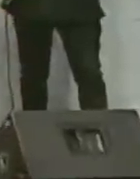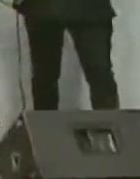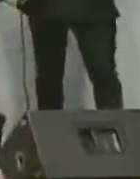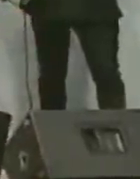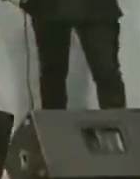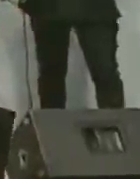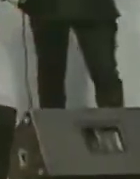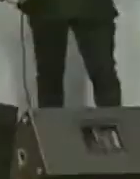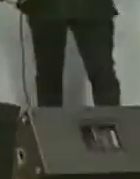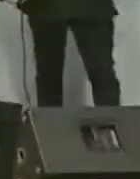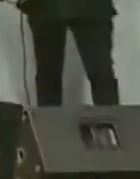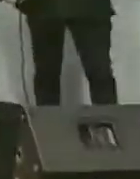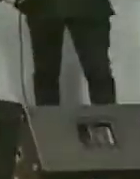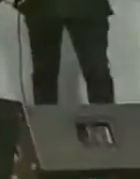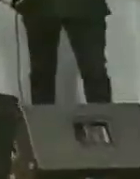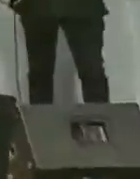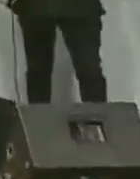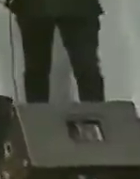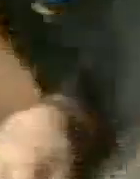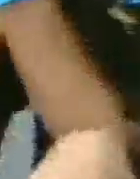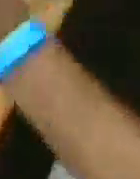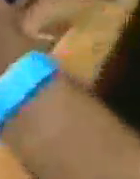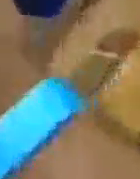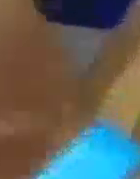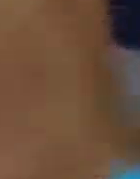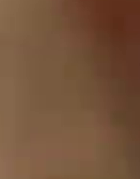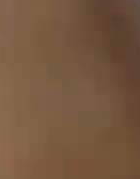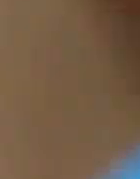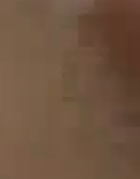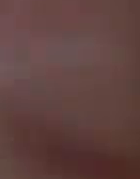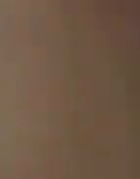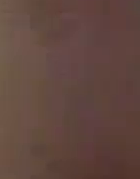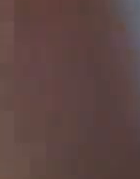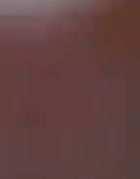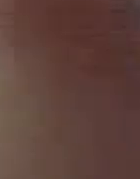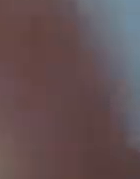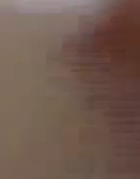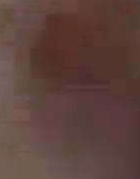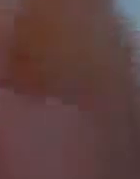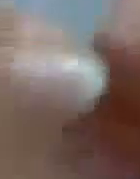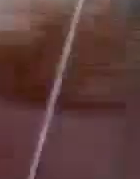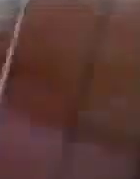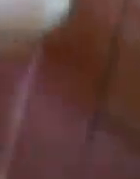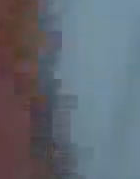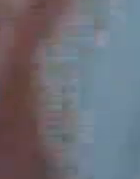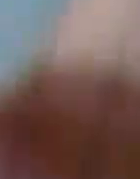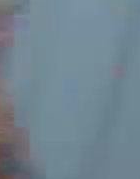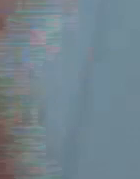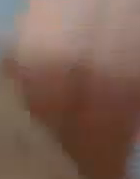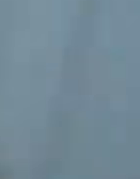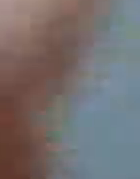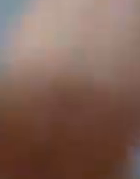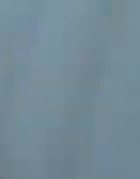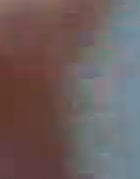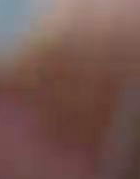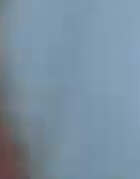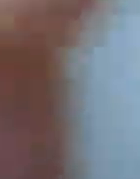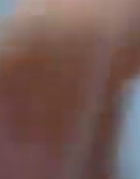Gracias, presidente, muchas gracias. Esto es Los Valles del Tuy. Bienvenido a Santa Teresa del Tuy.